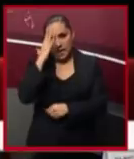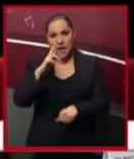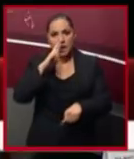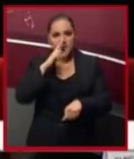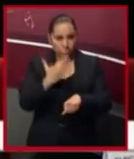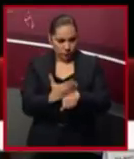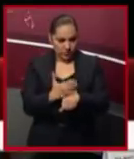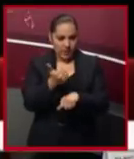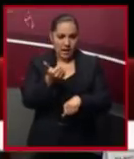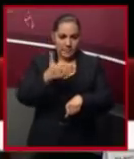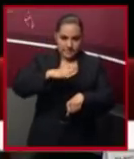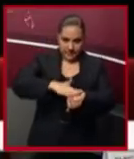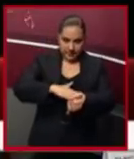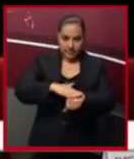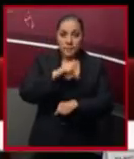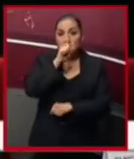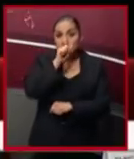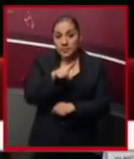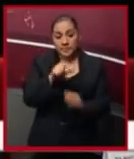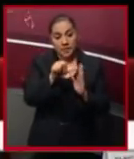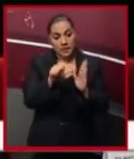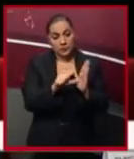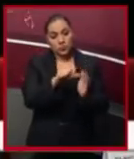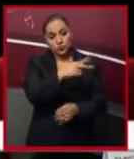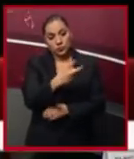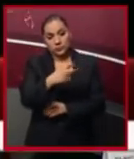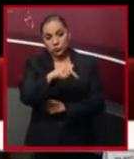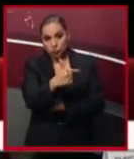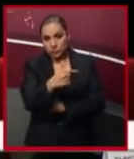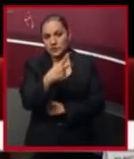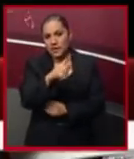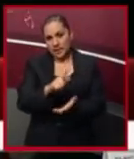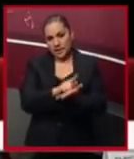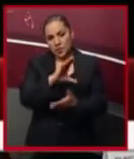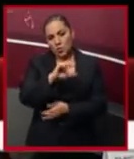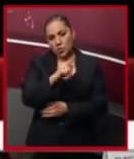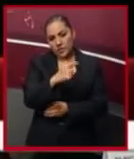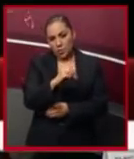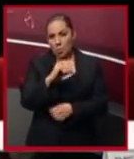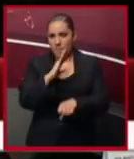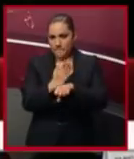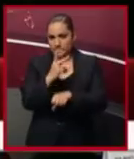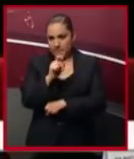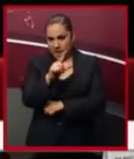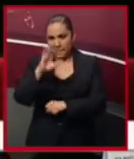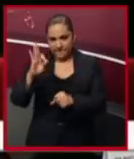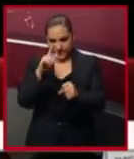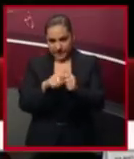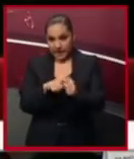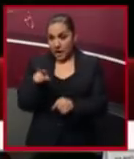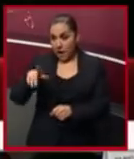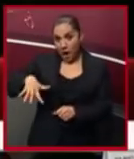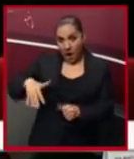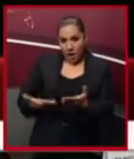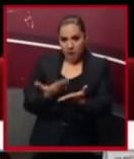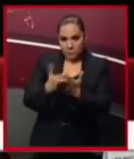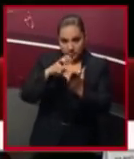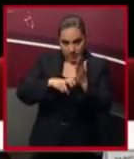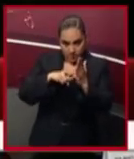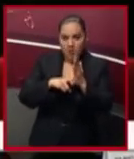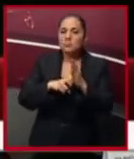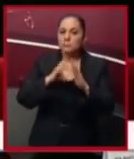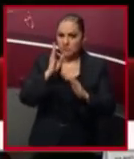Responsabilidades Administrativas y 212 del Código Penal Federal con las modificaciones aceptadas.